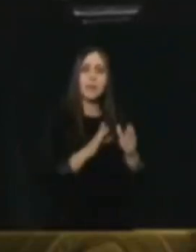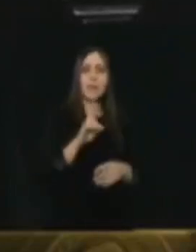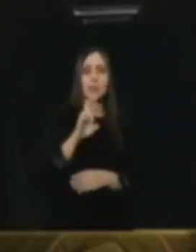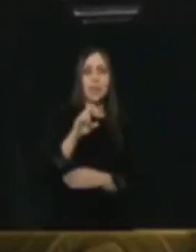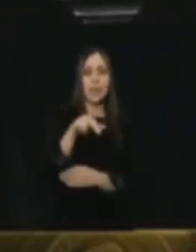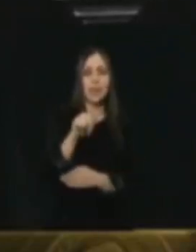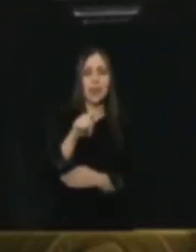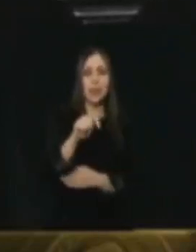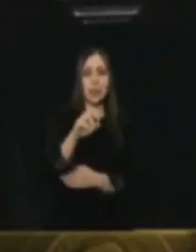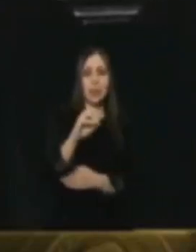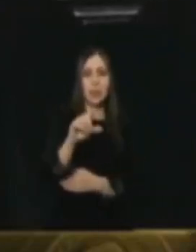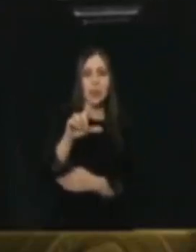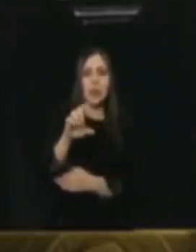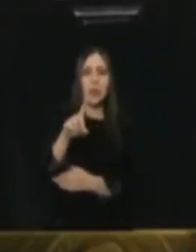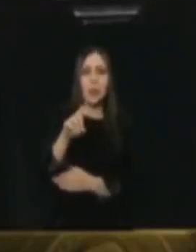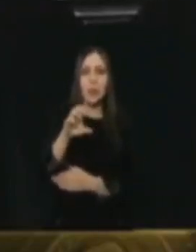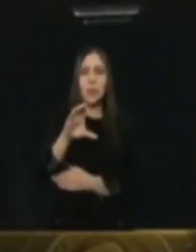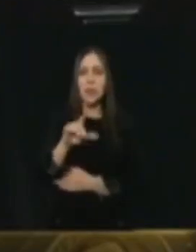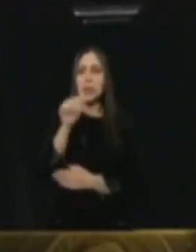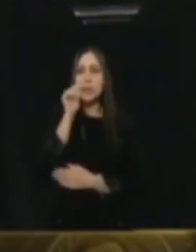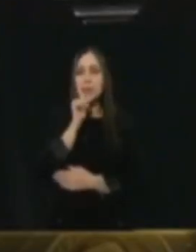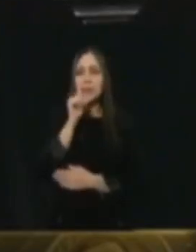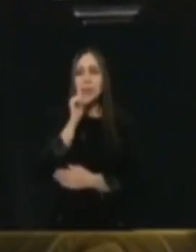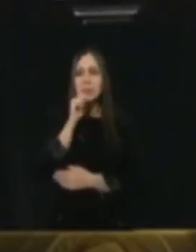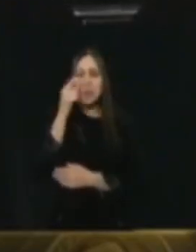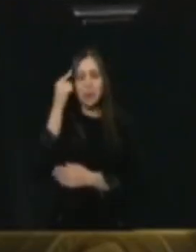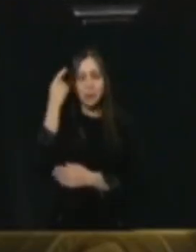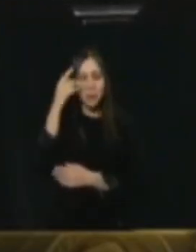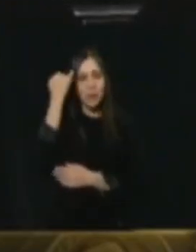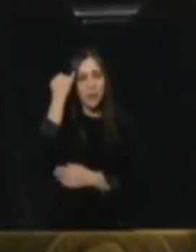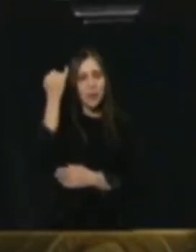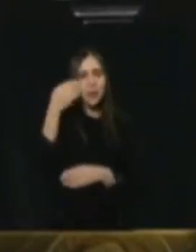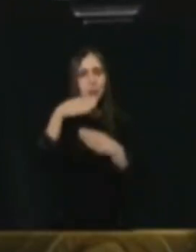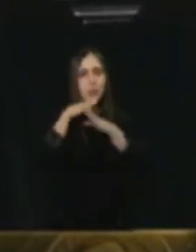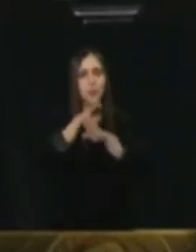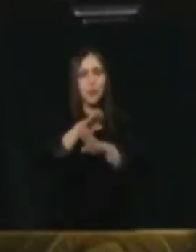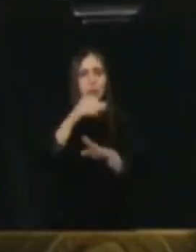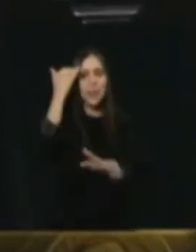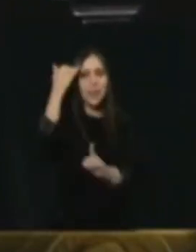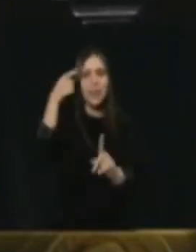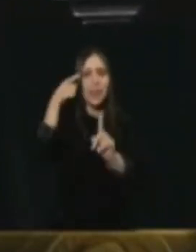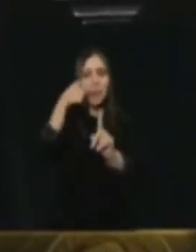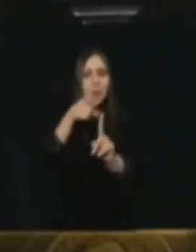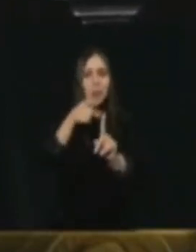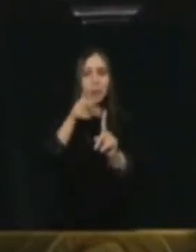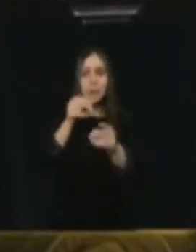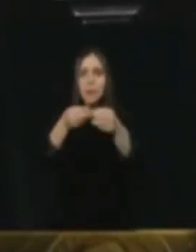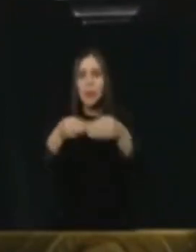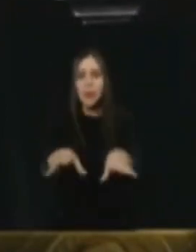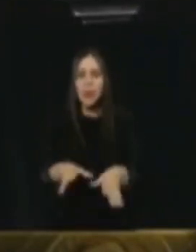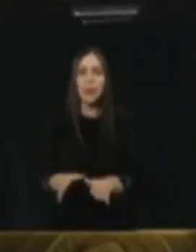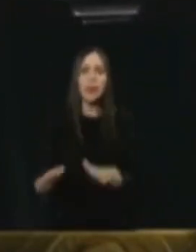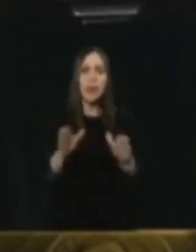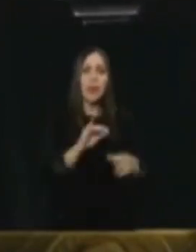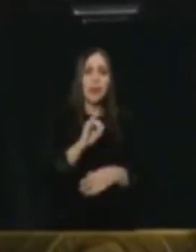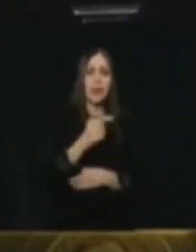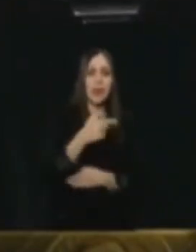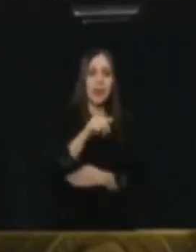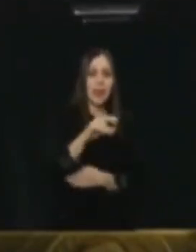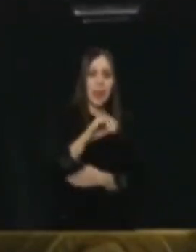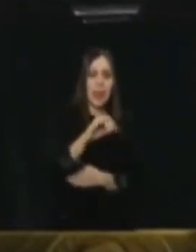inicua de perder el tiempo, a Ignacio López Tarso, a Tintán y